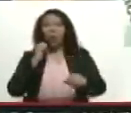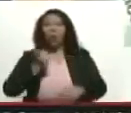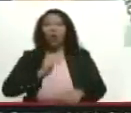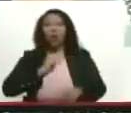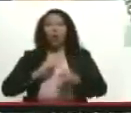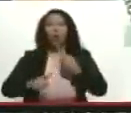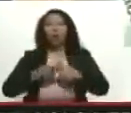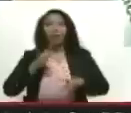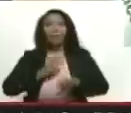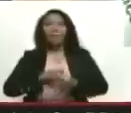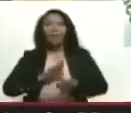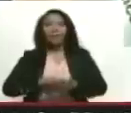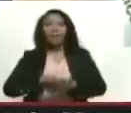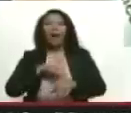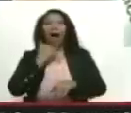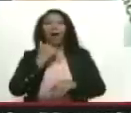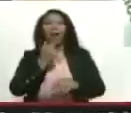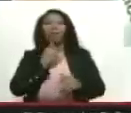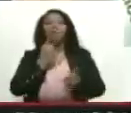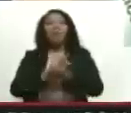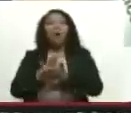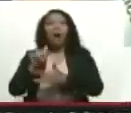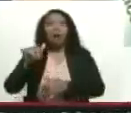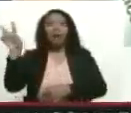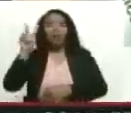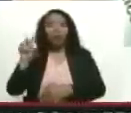que implique derramamiento de sangre en este país.